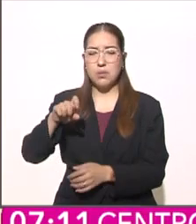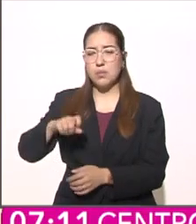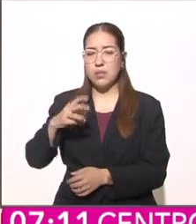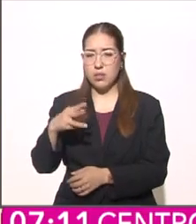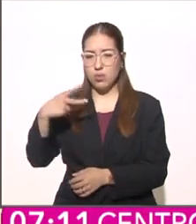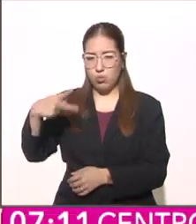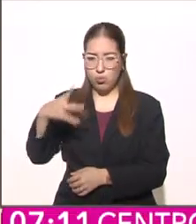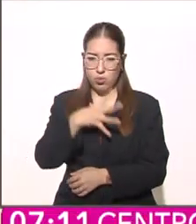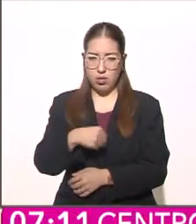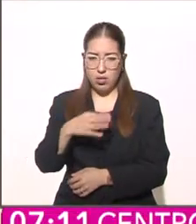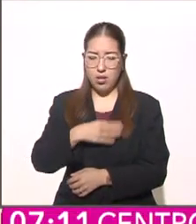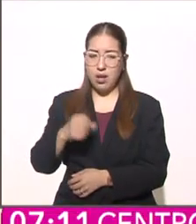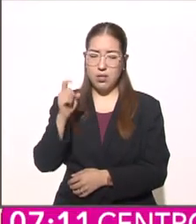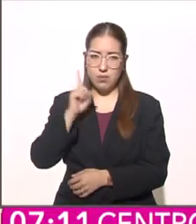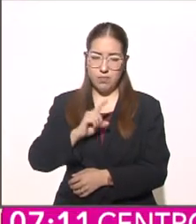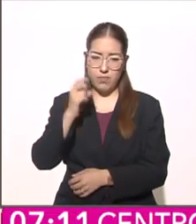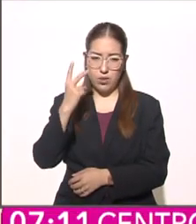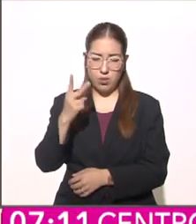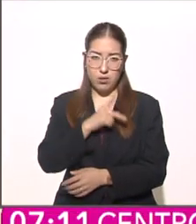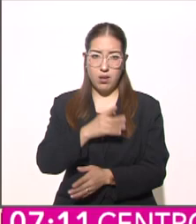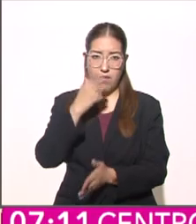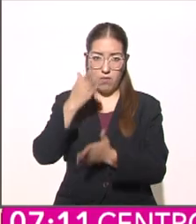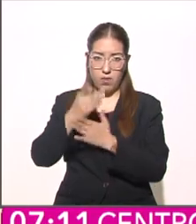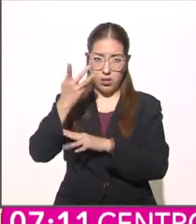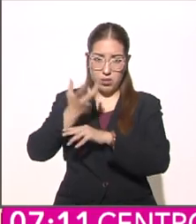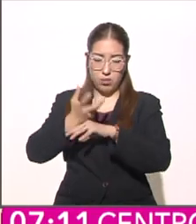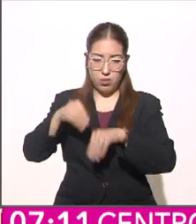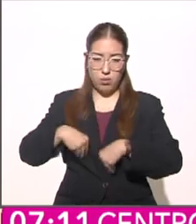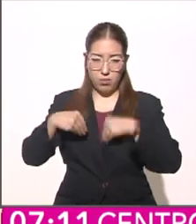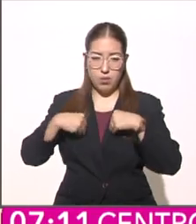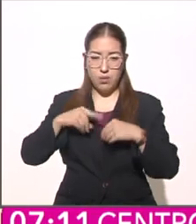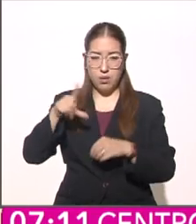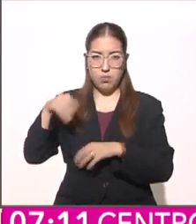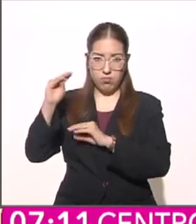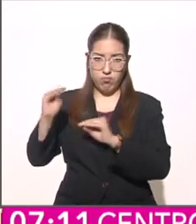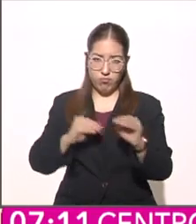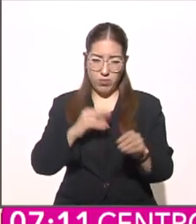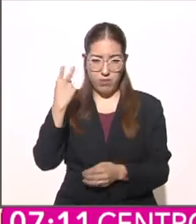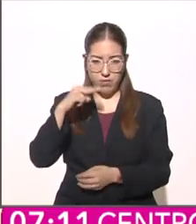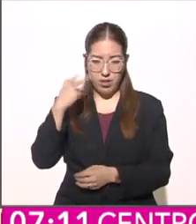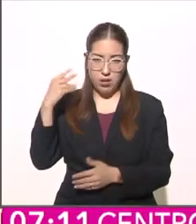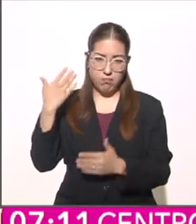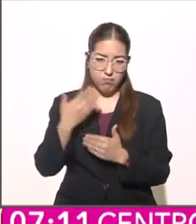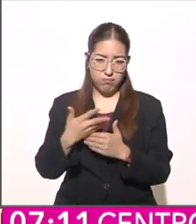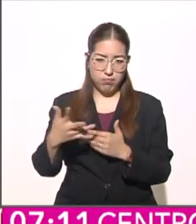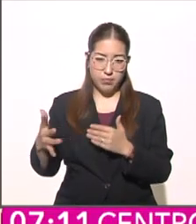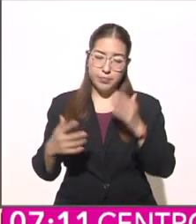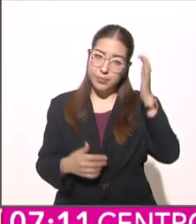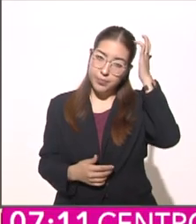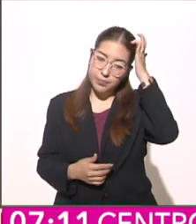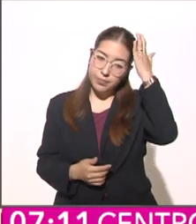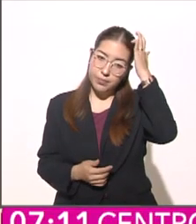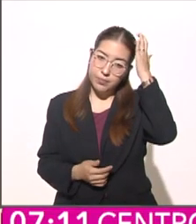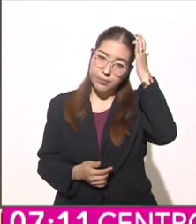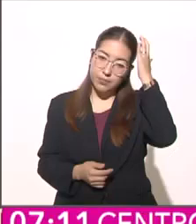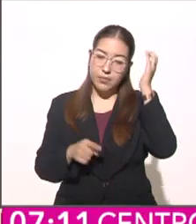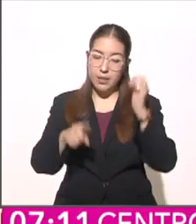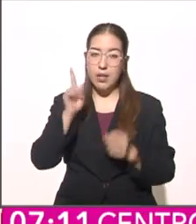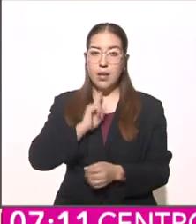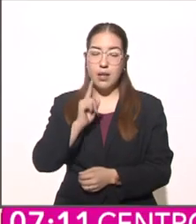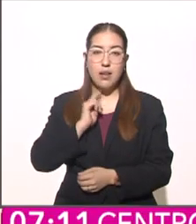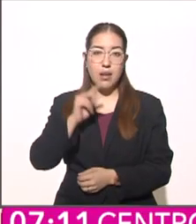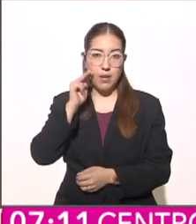hijas, vivió en Estados Unidos y en Veracruz los siguientes años. Pudo ver cómo la lucha en la